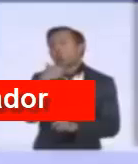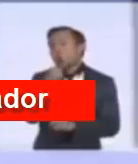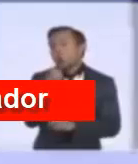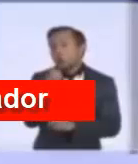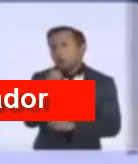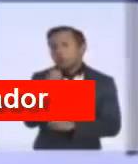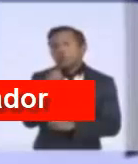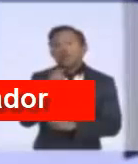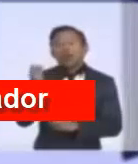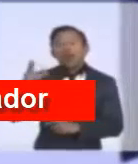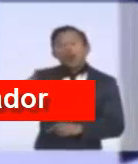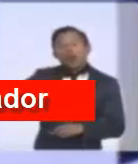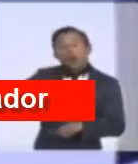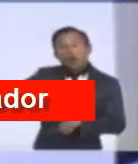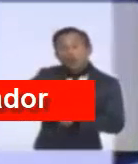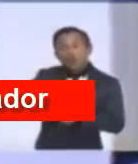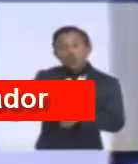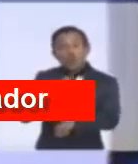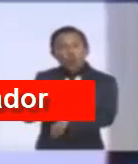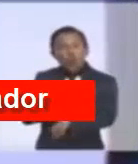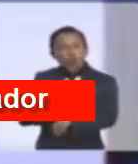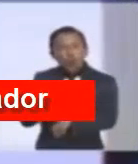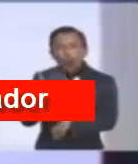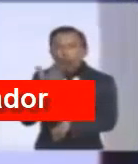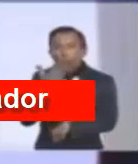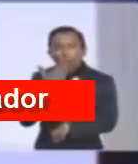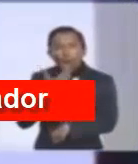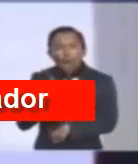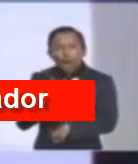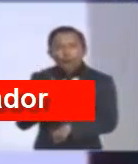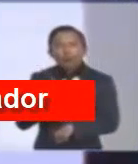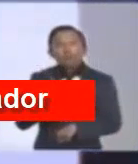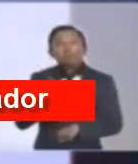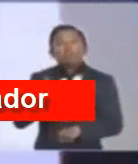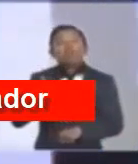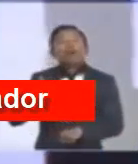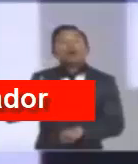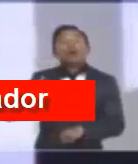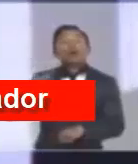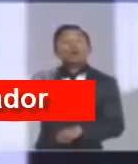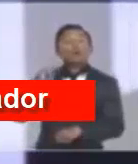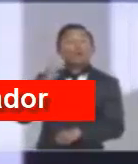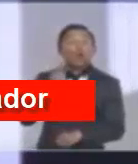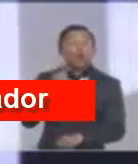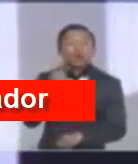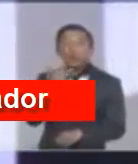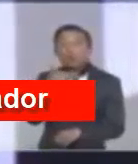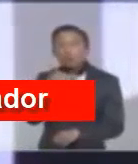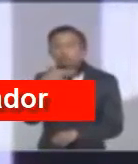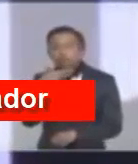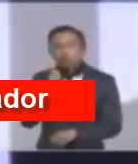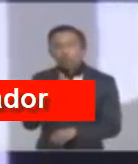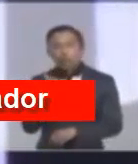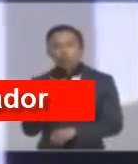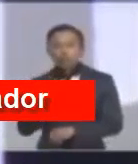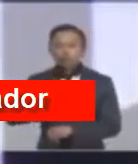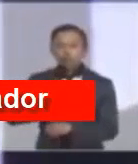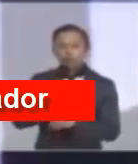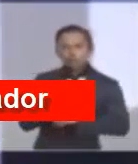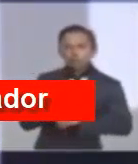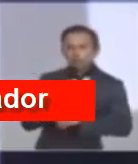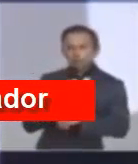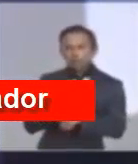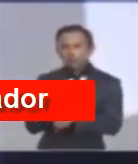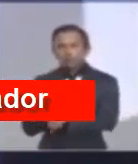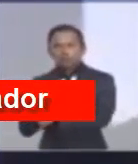contra de México. Y por otro lado, ver esta parte que permite un poco que sea